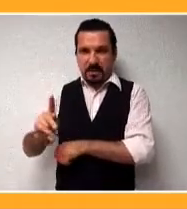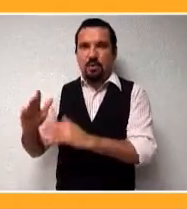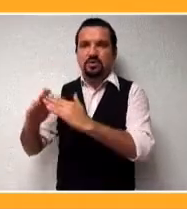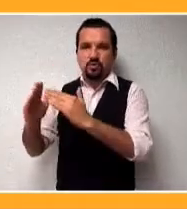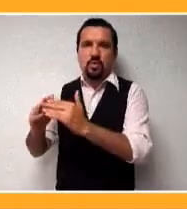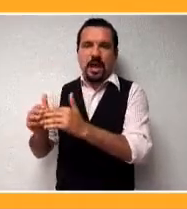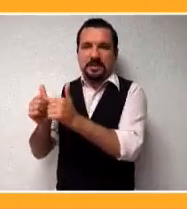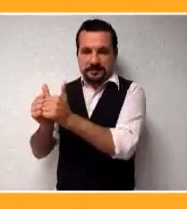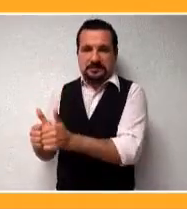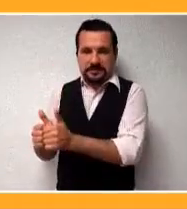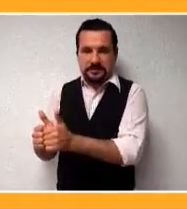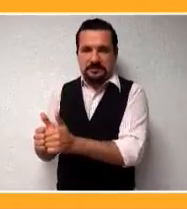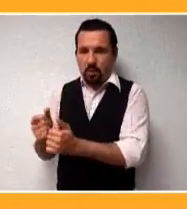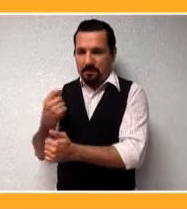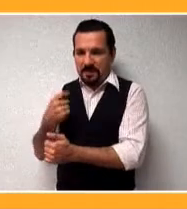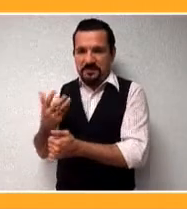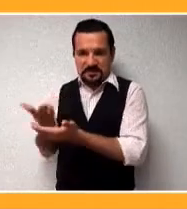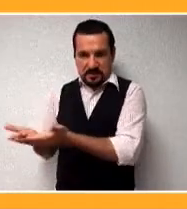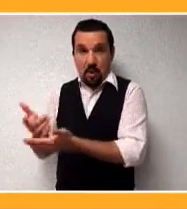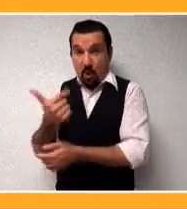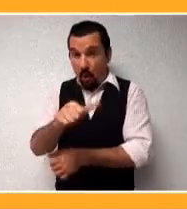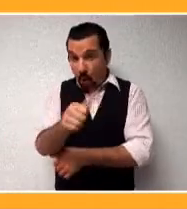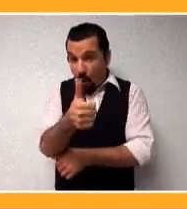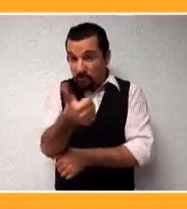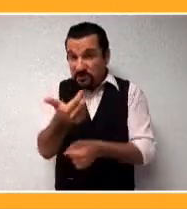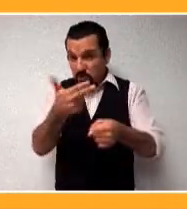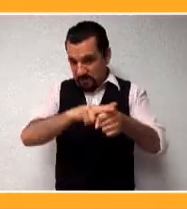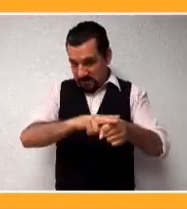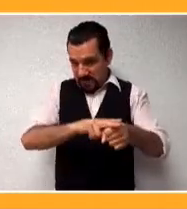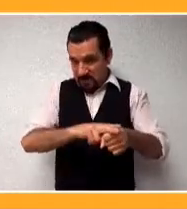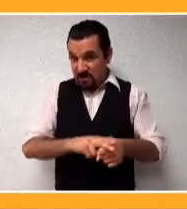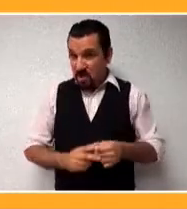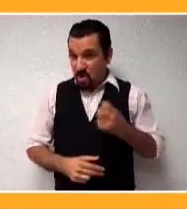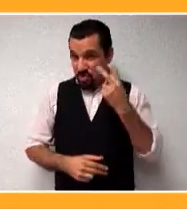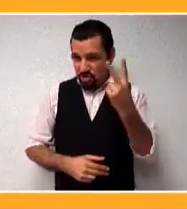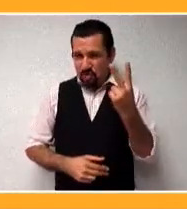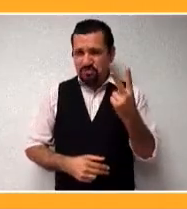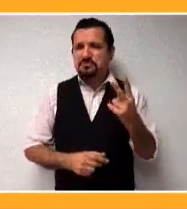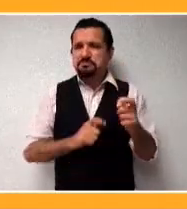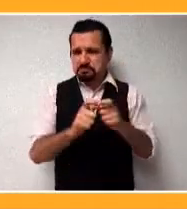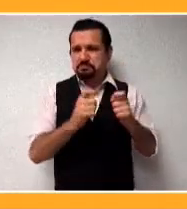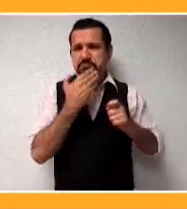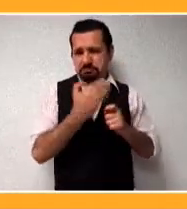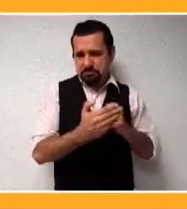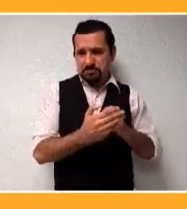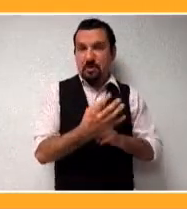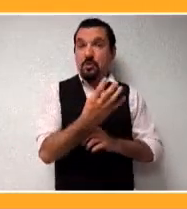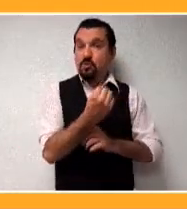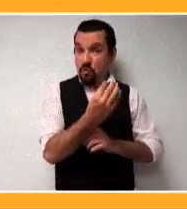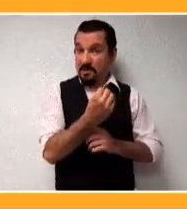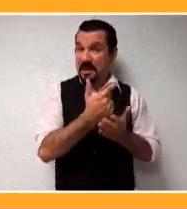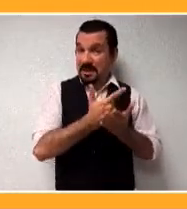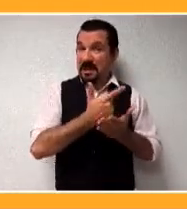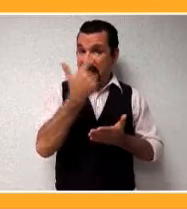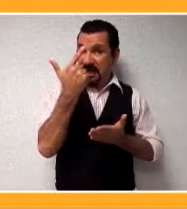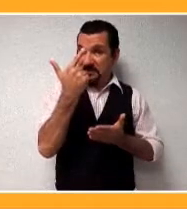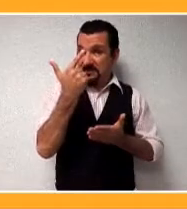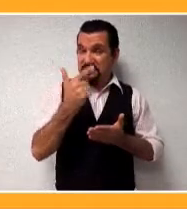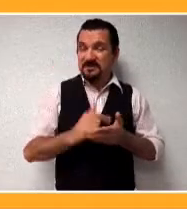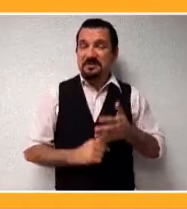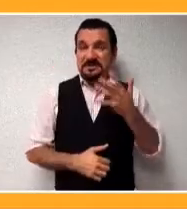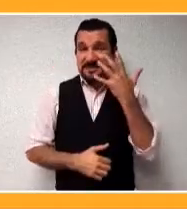11 están hospitalizados 2 se encuentran estables 9 muy graves